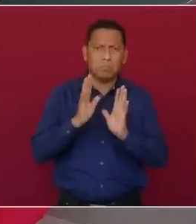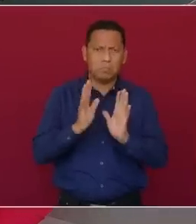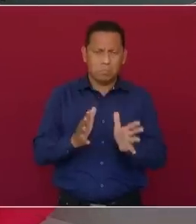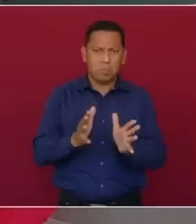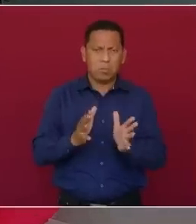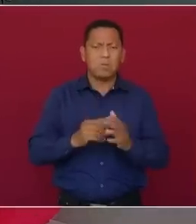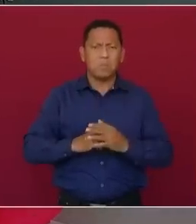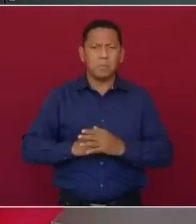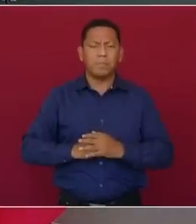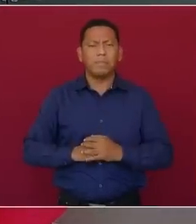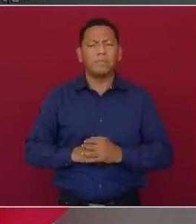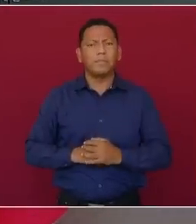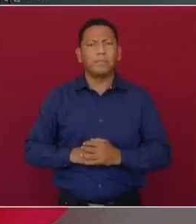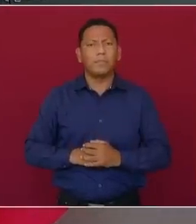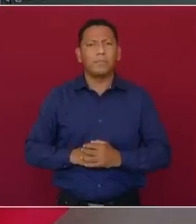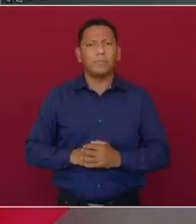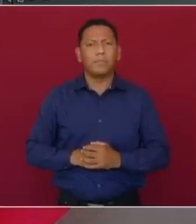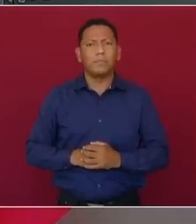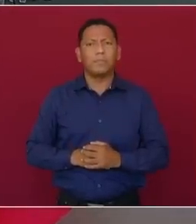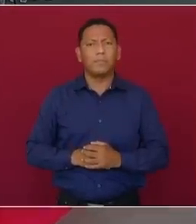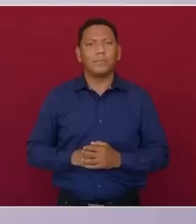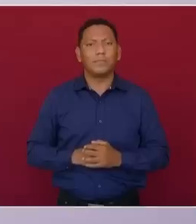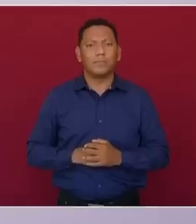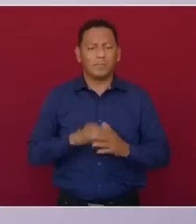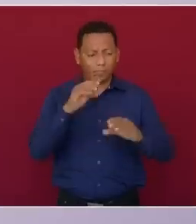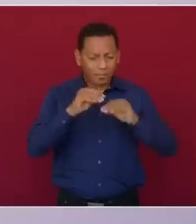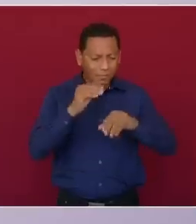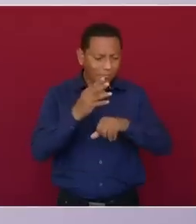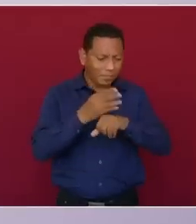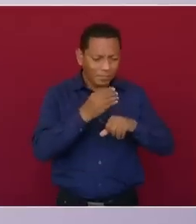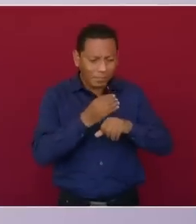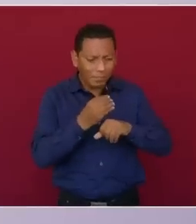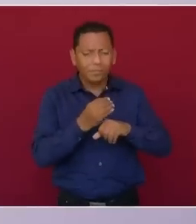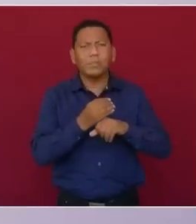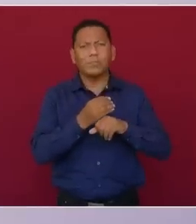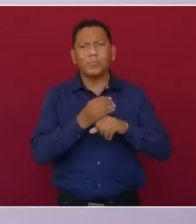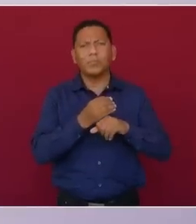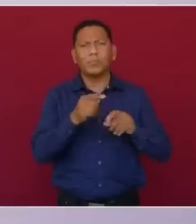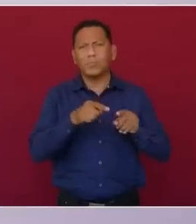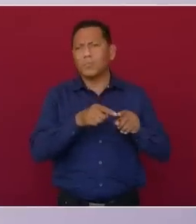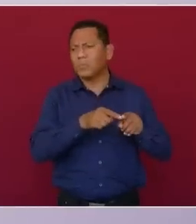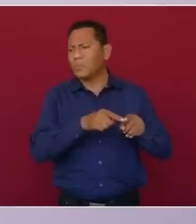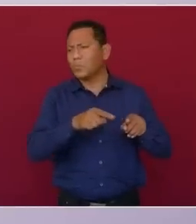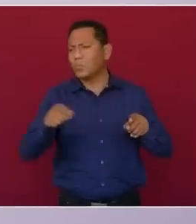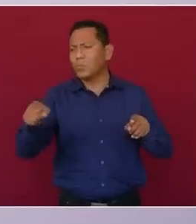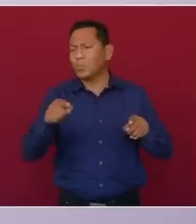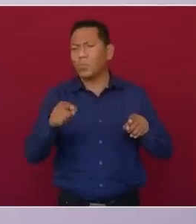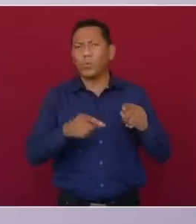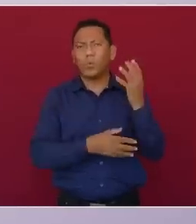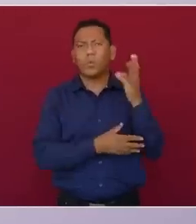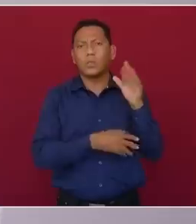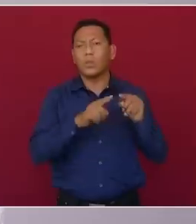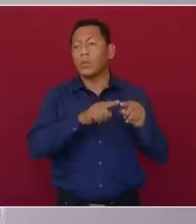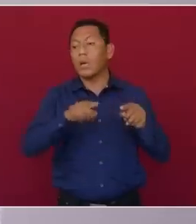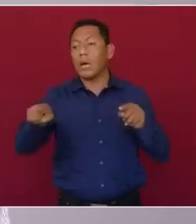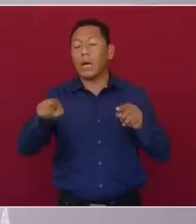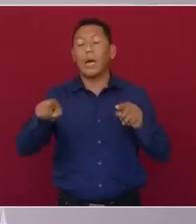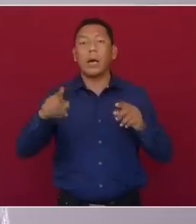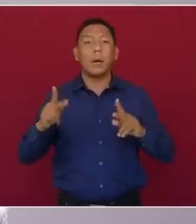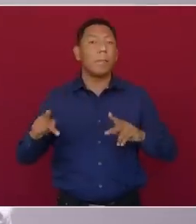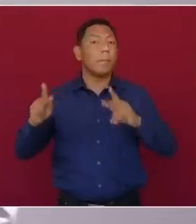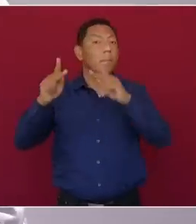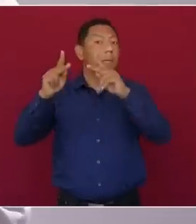López Obrador emite este mensaje que lo vamos a escuchar por el cuarto año del triunfo histórico de la